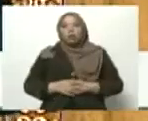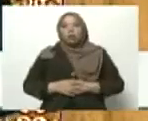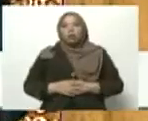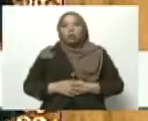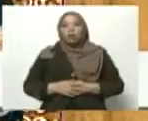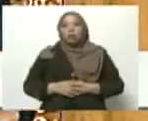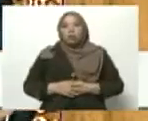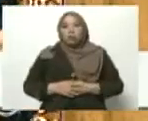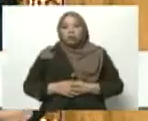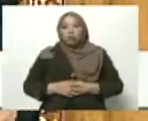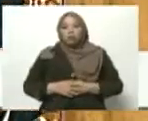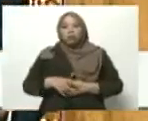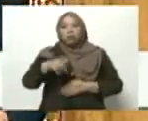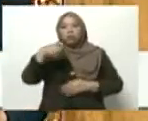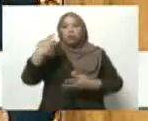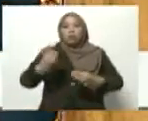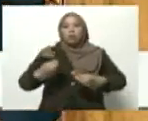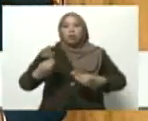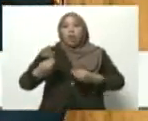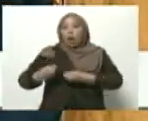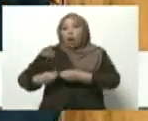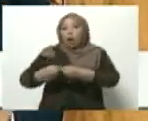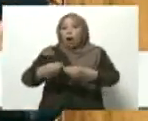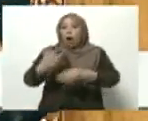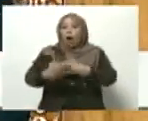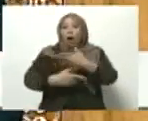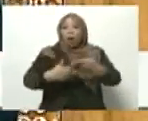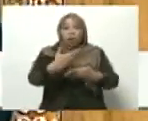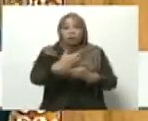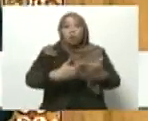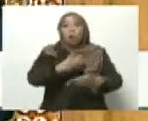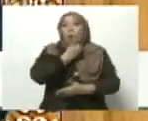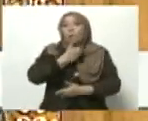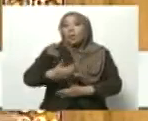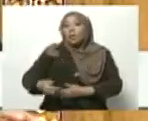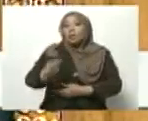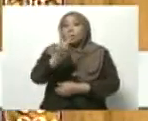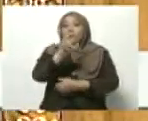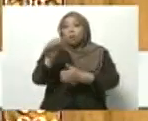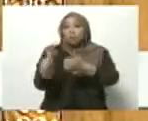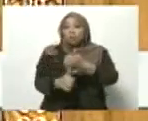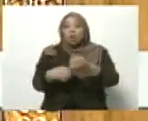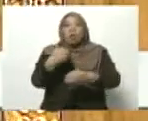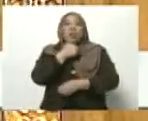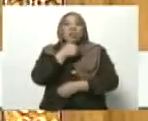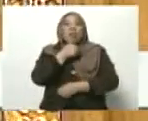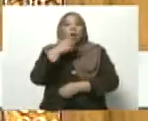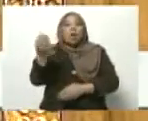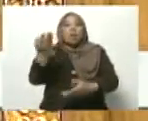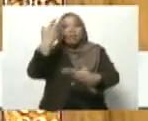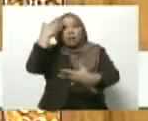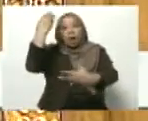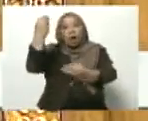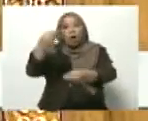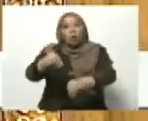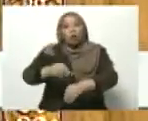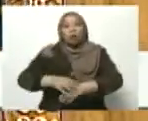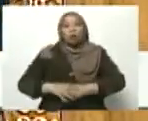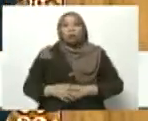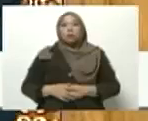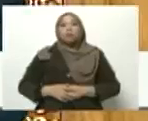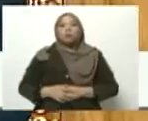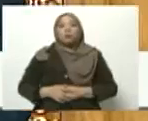Washington y me dijo, te voy a conseguir la licencia para que consiga las armas. El vicepresidente Pence está de acuerdo. Y luego cita otro,